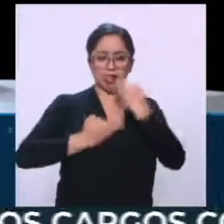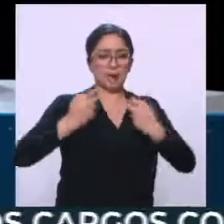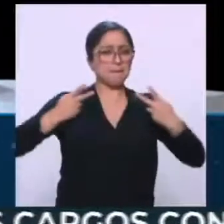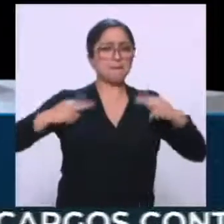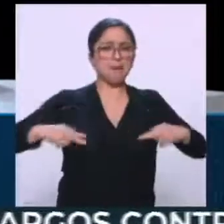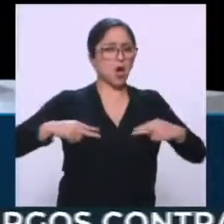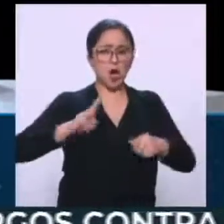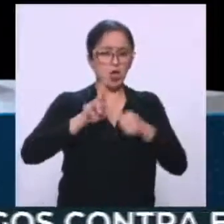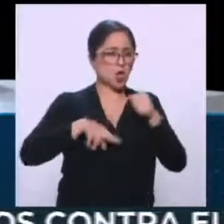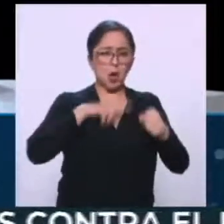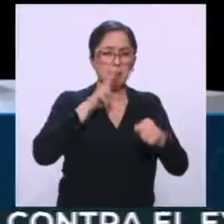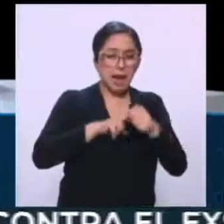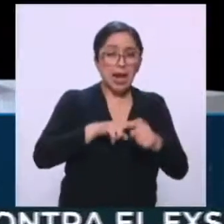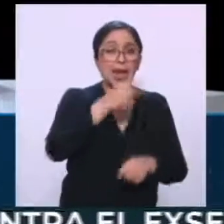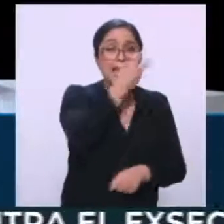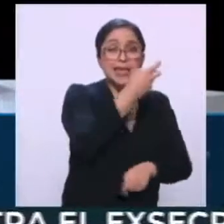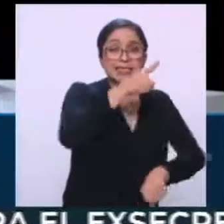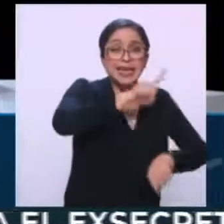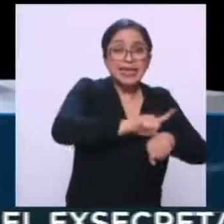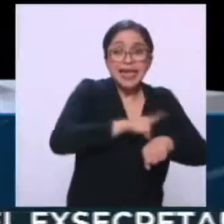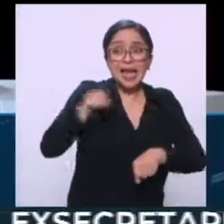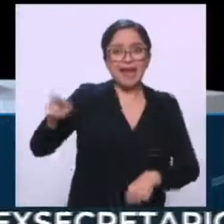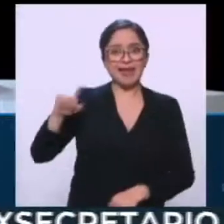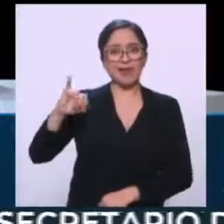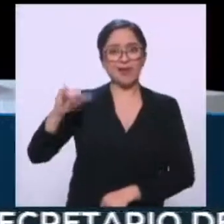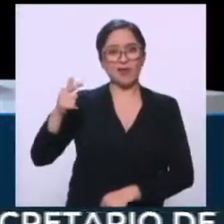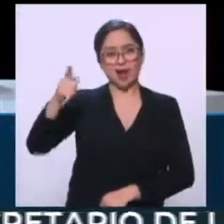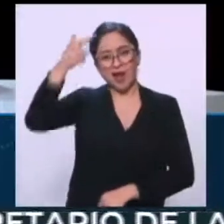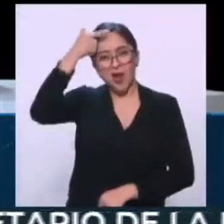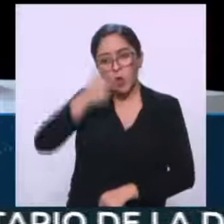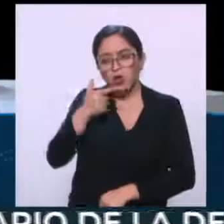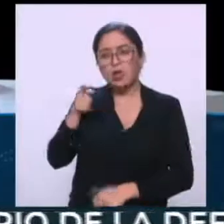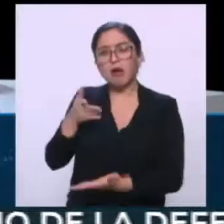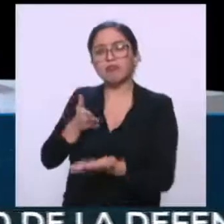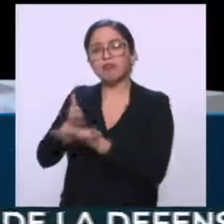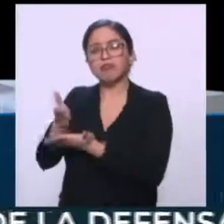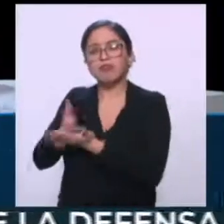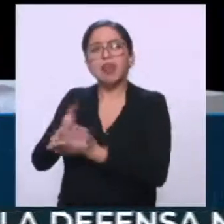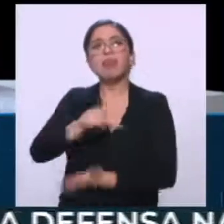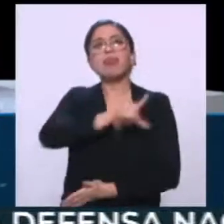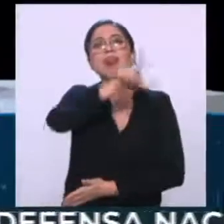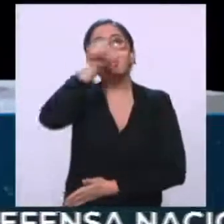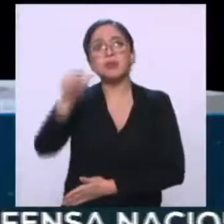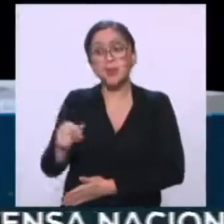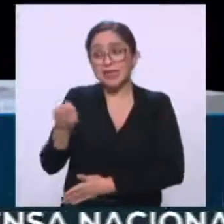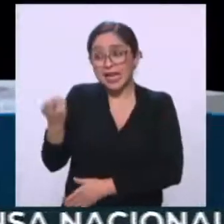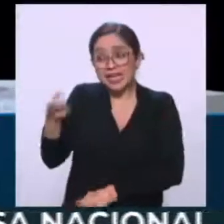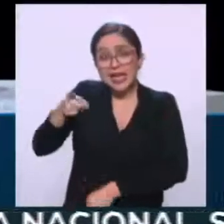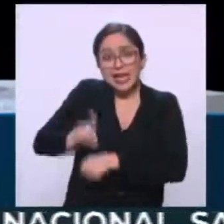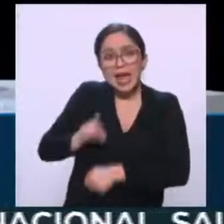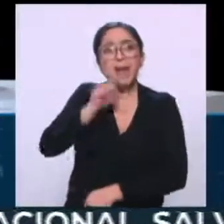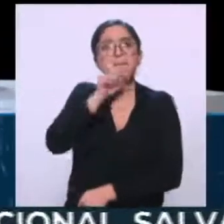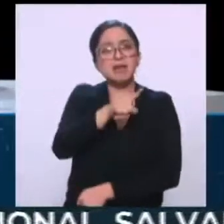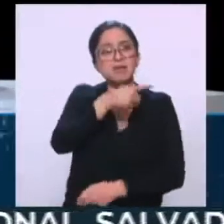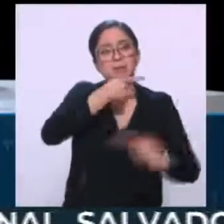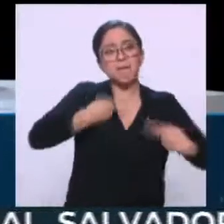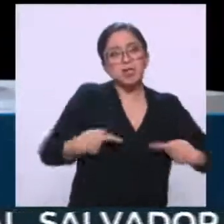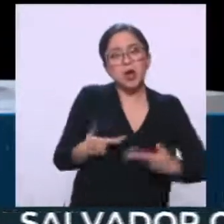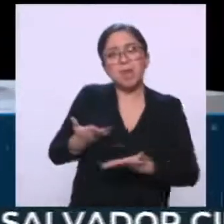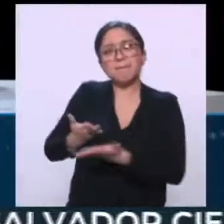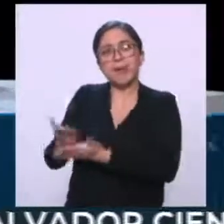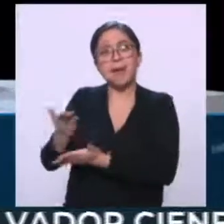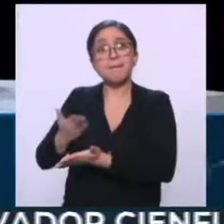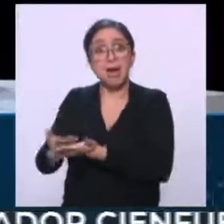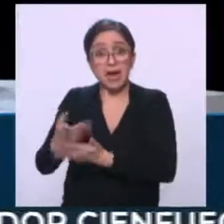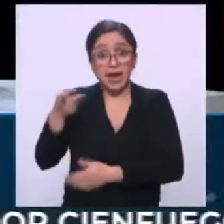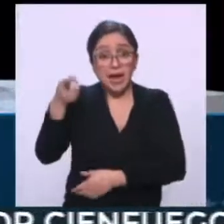información, operó no solo la noche de Iguala, sino en los días posteriores. Así es, John. Del ataque y la desaparición. Entonces, bueno, es una prueba de fuego para